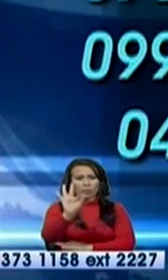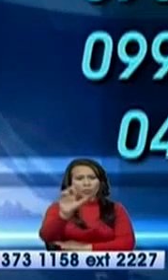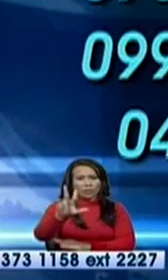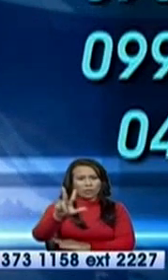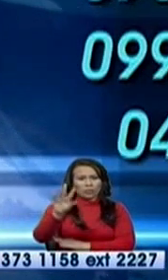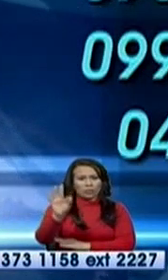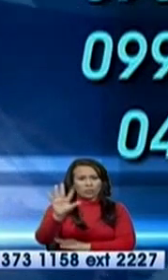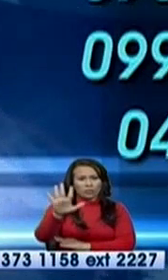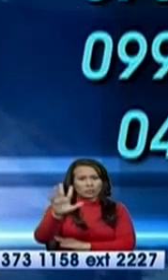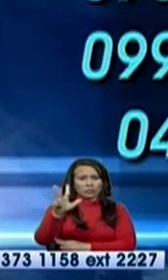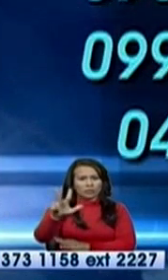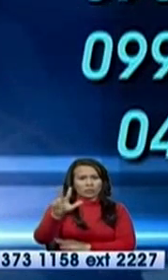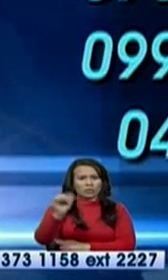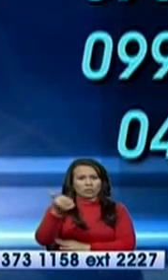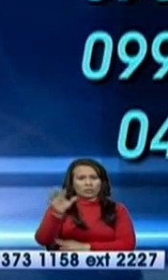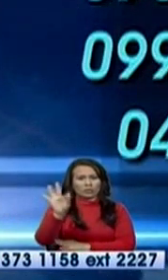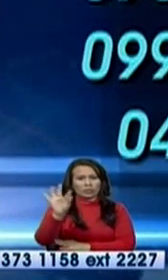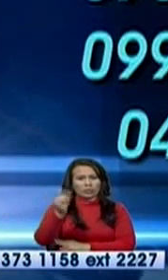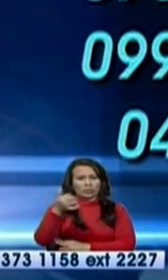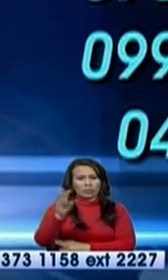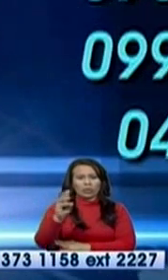093-9531-916, al